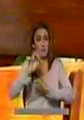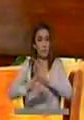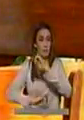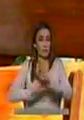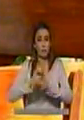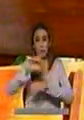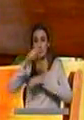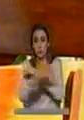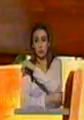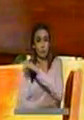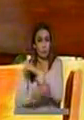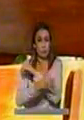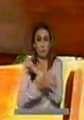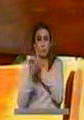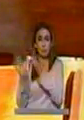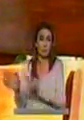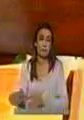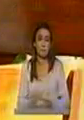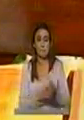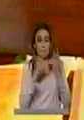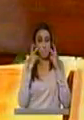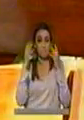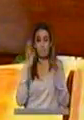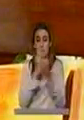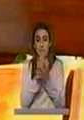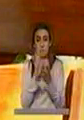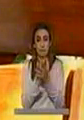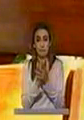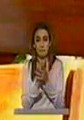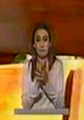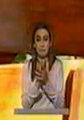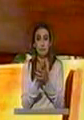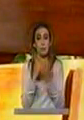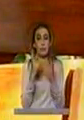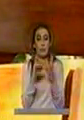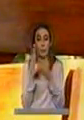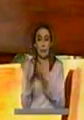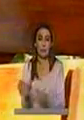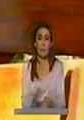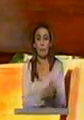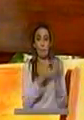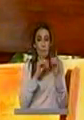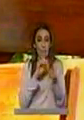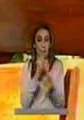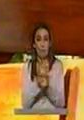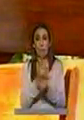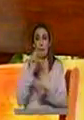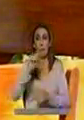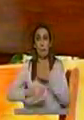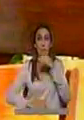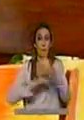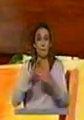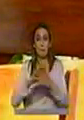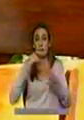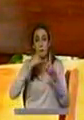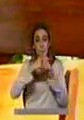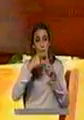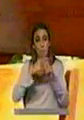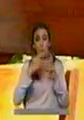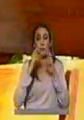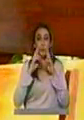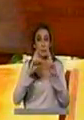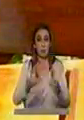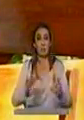extranjero, que pueda llegar acá con tranquilidad, que se sienta bien acogido, que pueda obtener información positiva por parte de